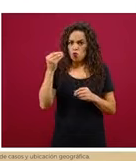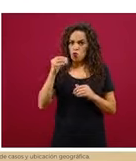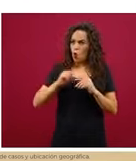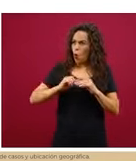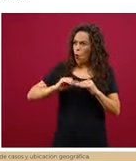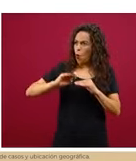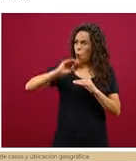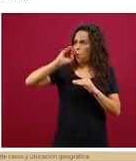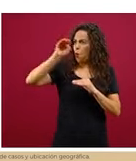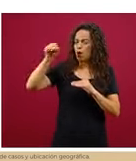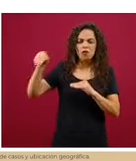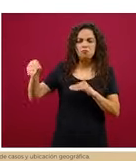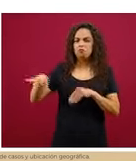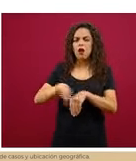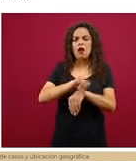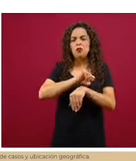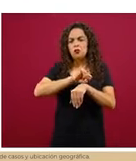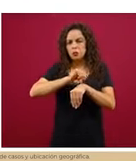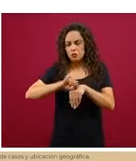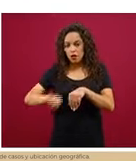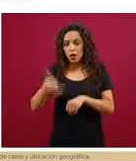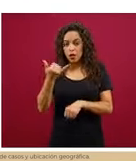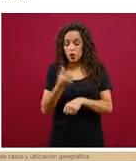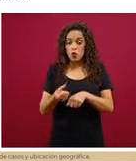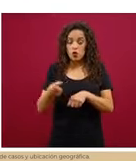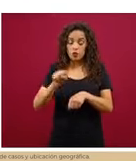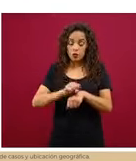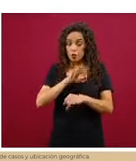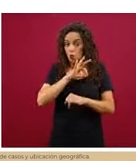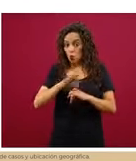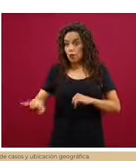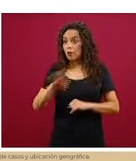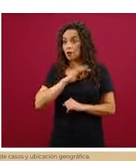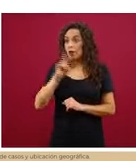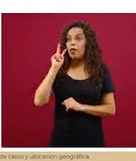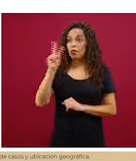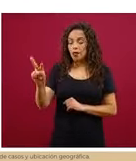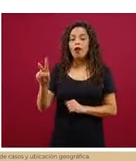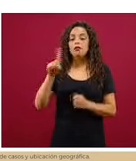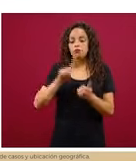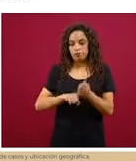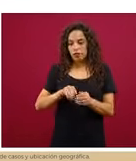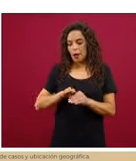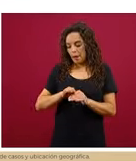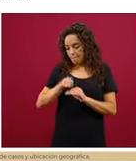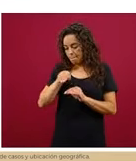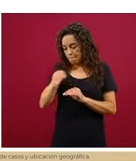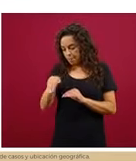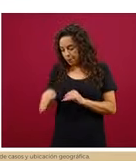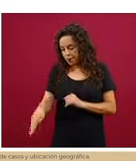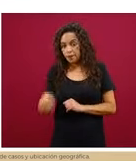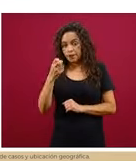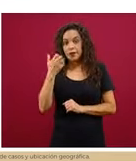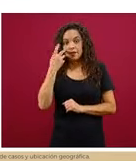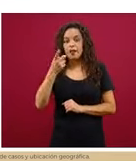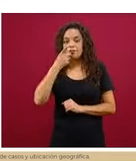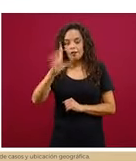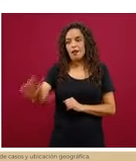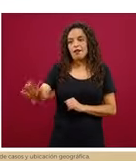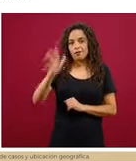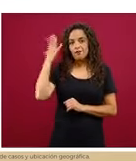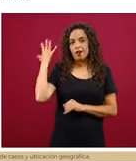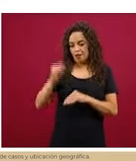gran intensidad, y en las últimas semanas también demuestran una tendencia descendente, lo cual contribuye al descenso rápido que